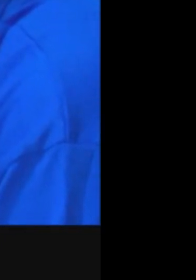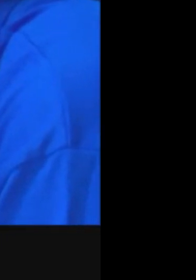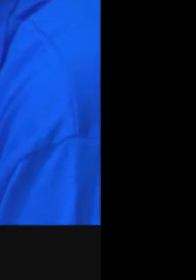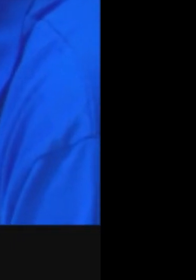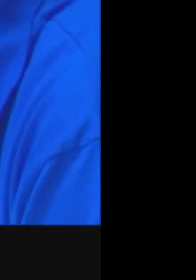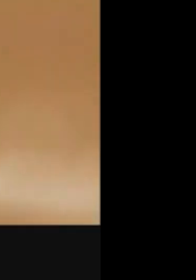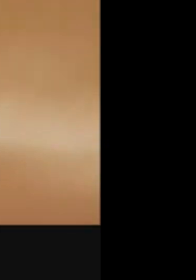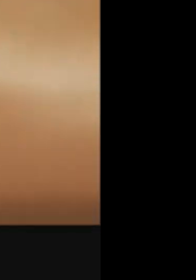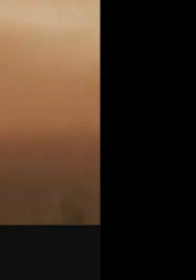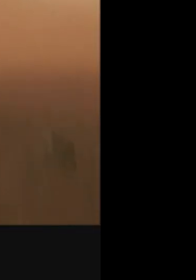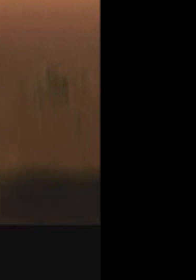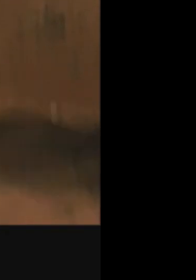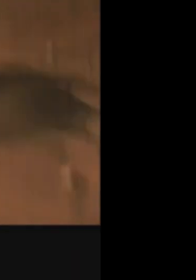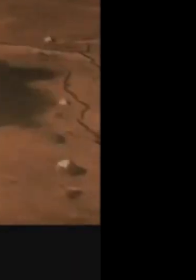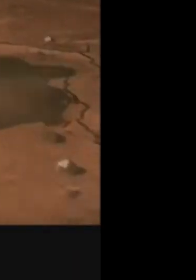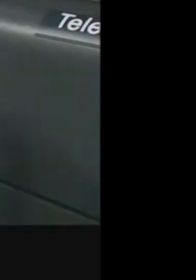Standing back for touchdown.